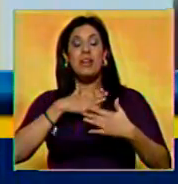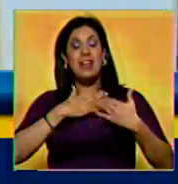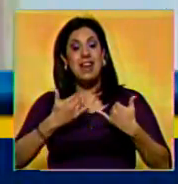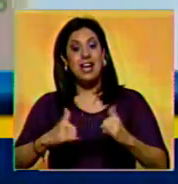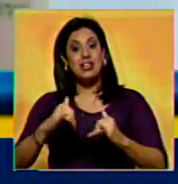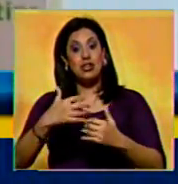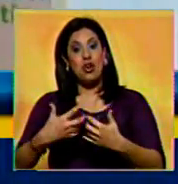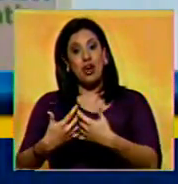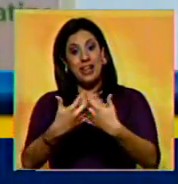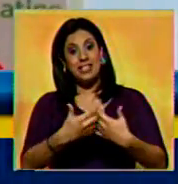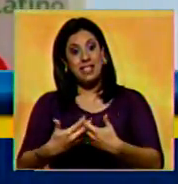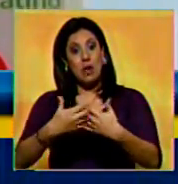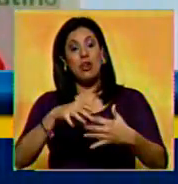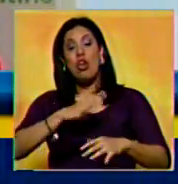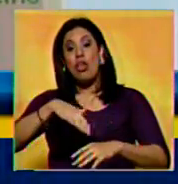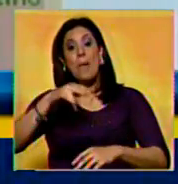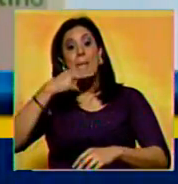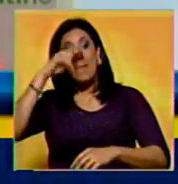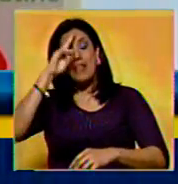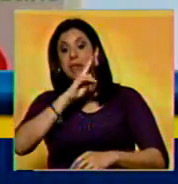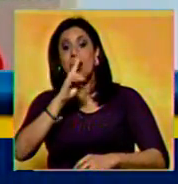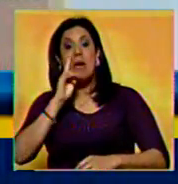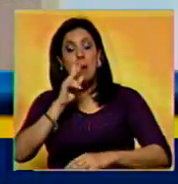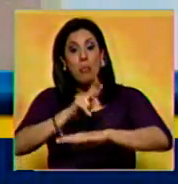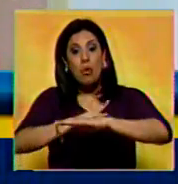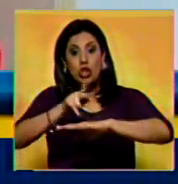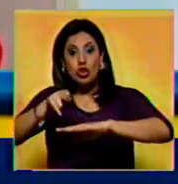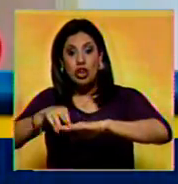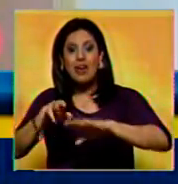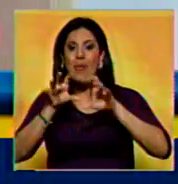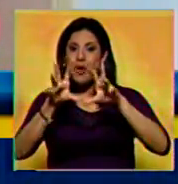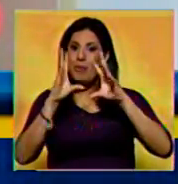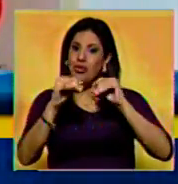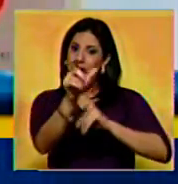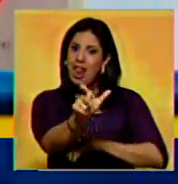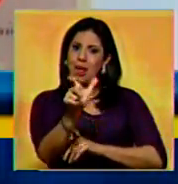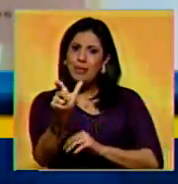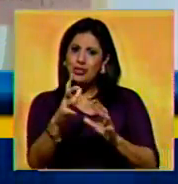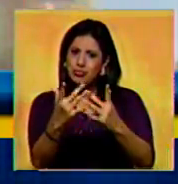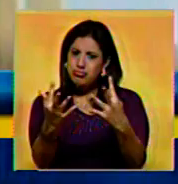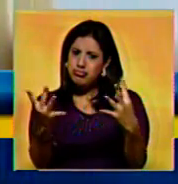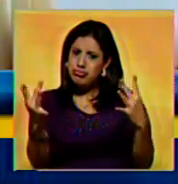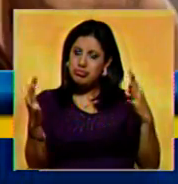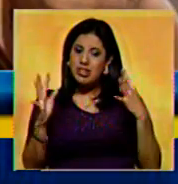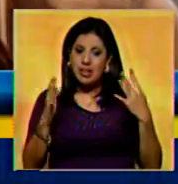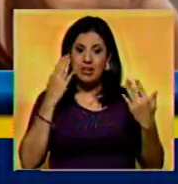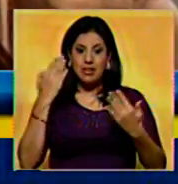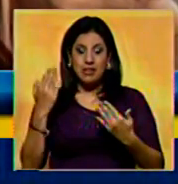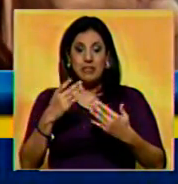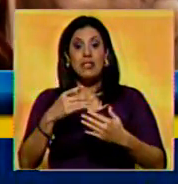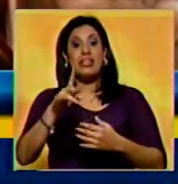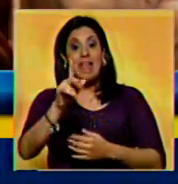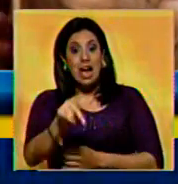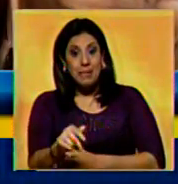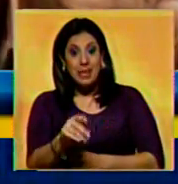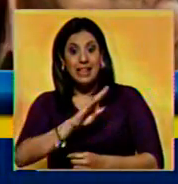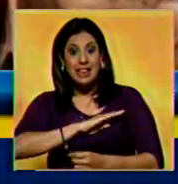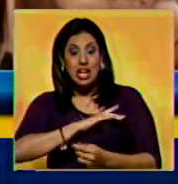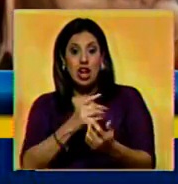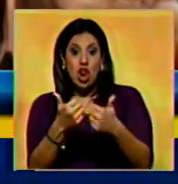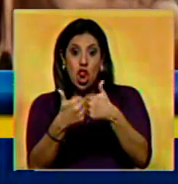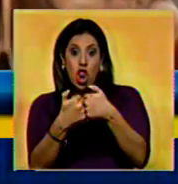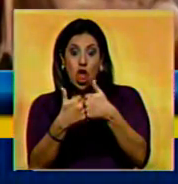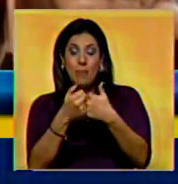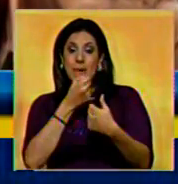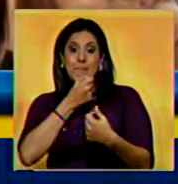Estados Unidos de padres puertorriqueños, bromeó en todo momento con el público aglomerado en la sala, donde también estaba su novia,